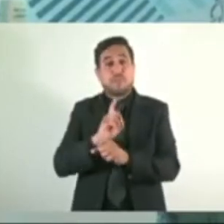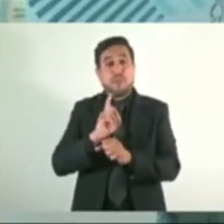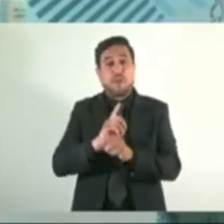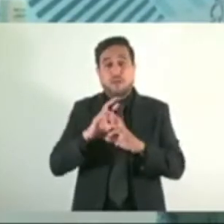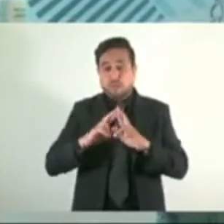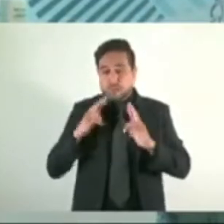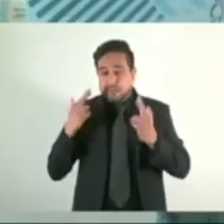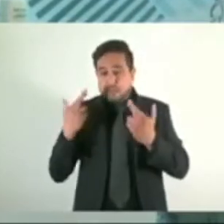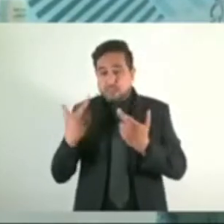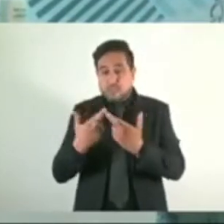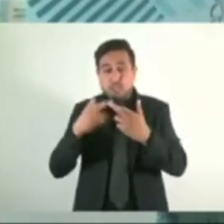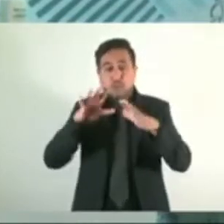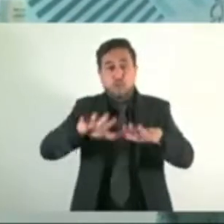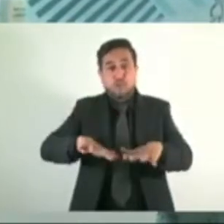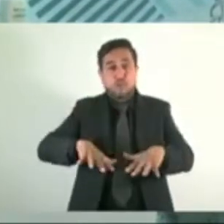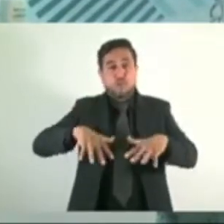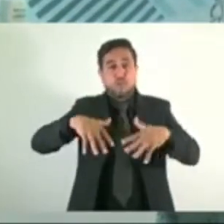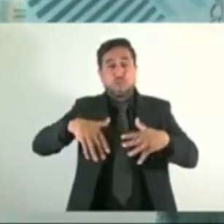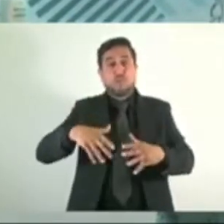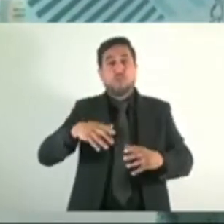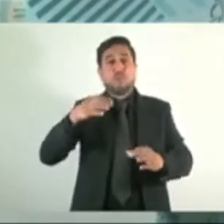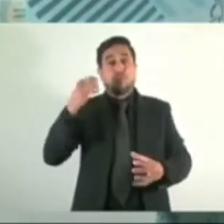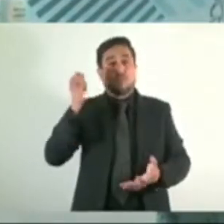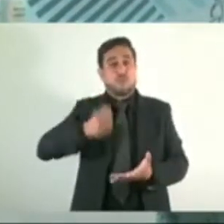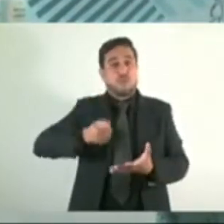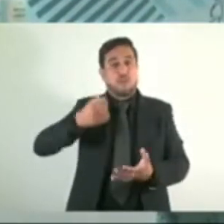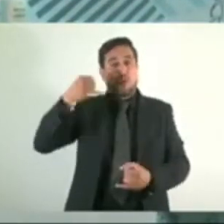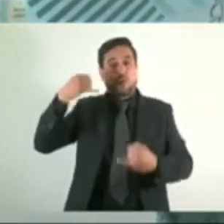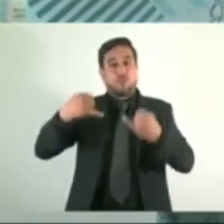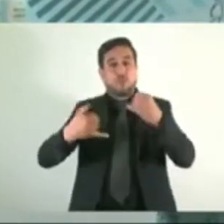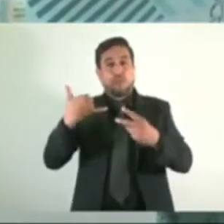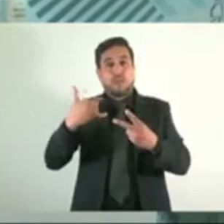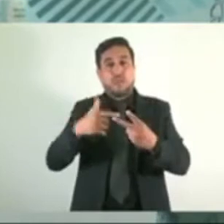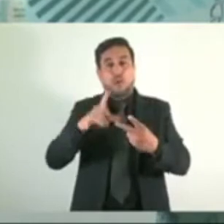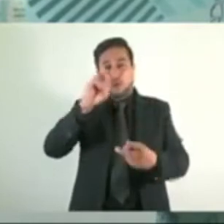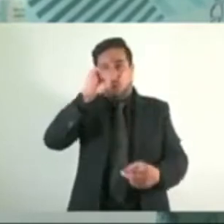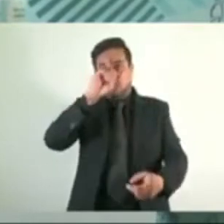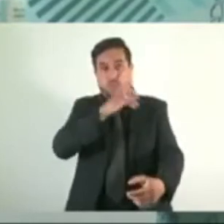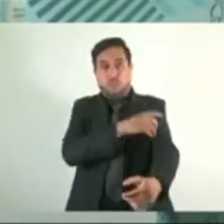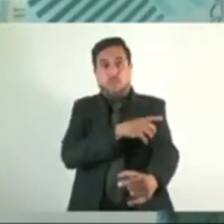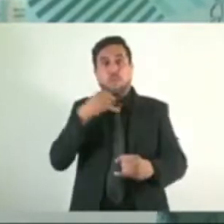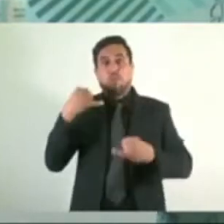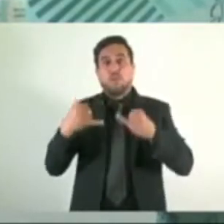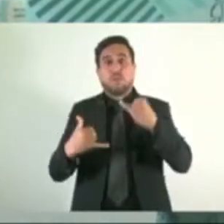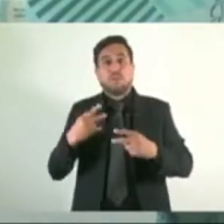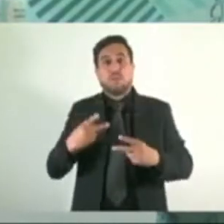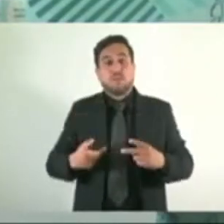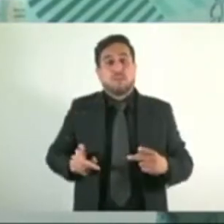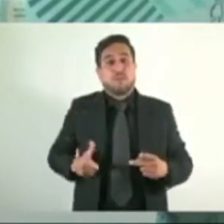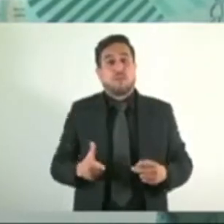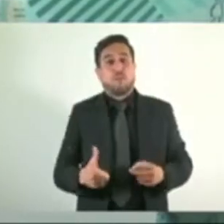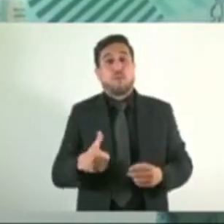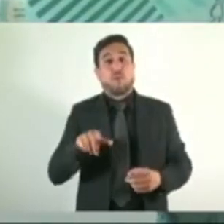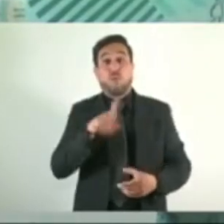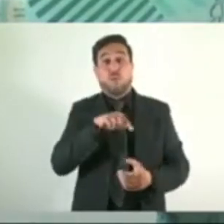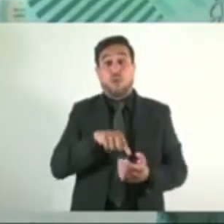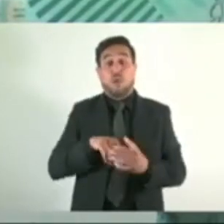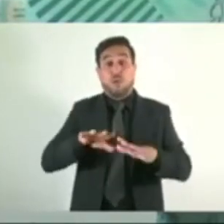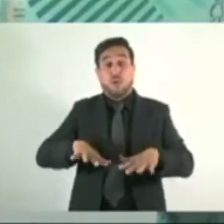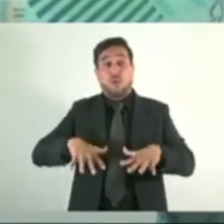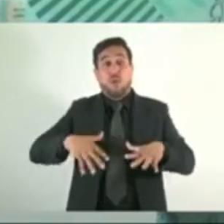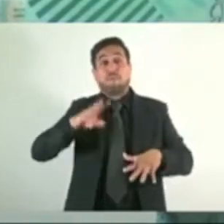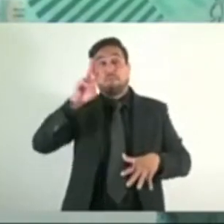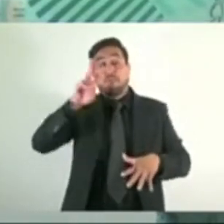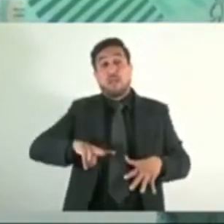Pleno del Supremo Tribunal de Justicia y del Consejo del Poder Judicial del Estado, escenario que nos ha